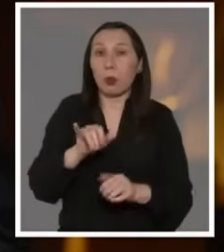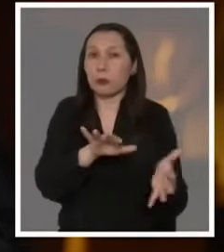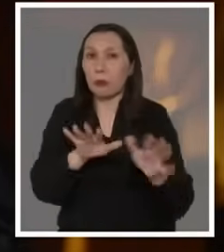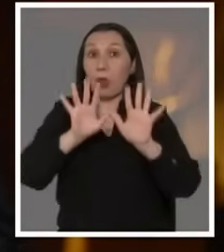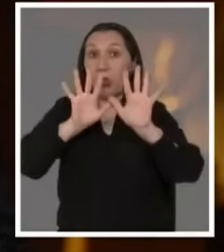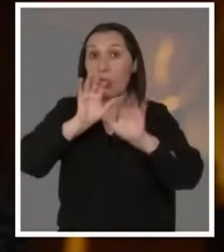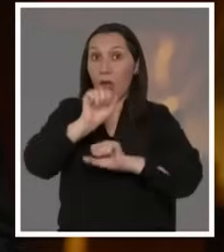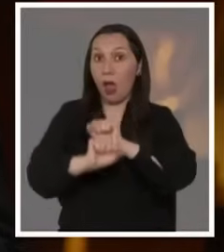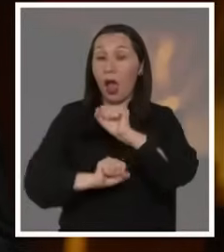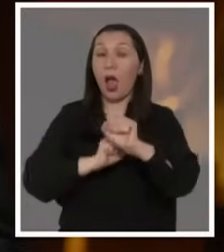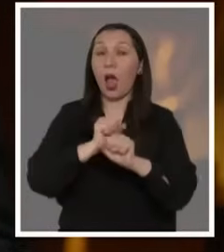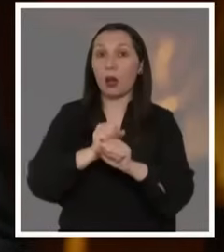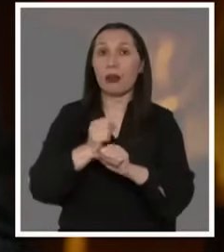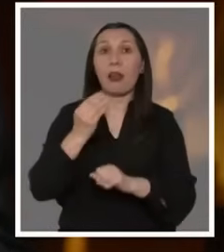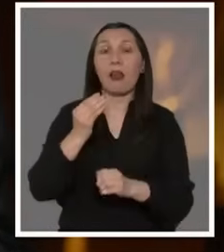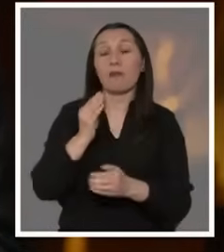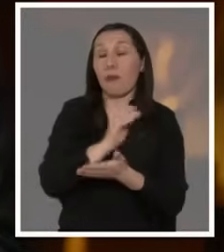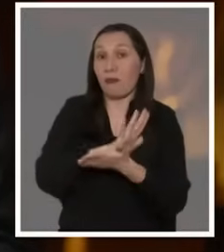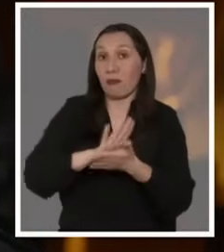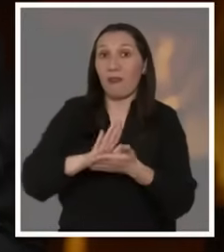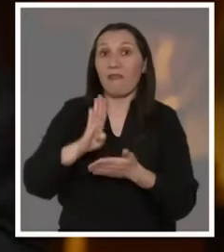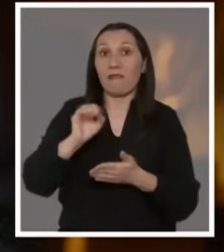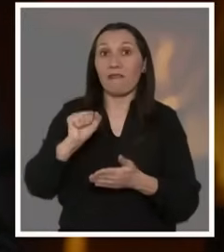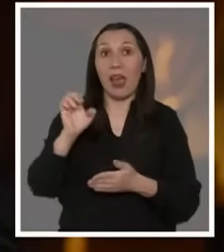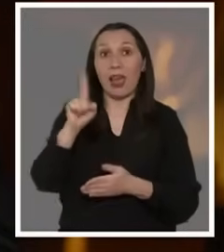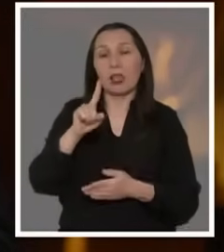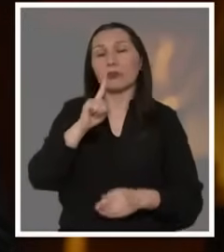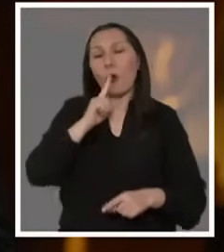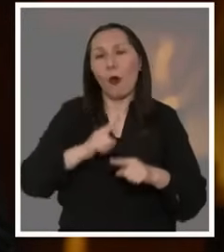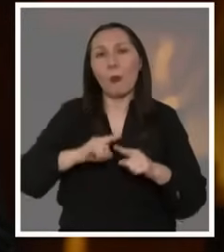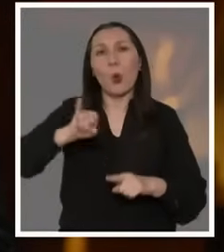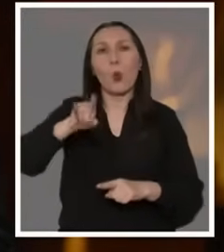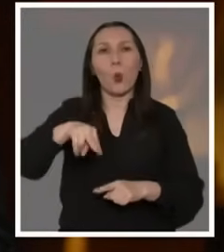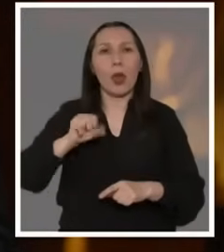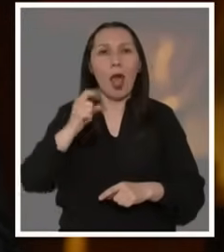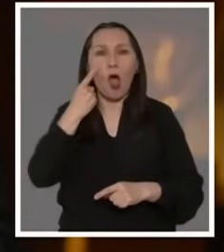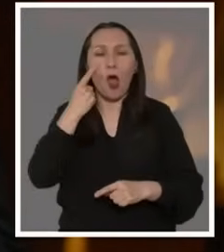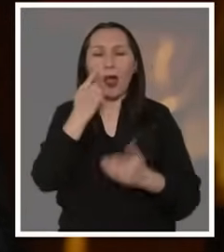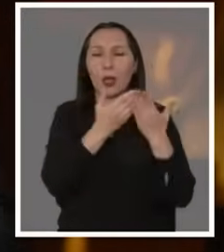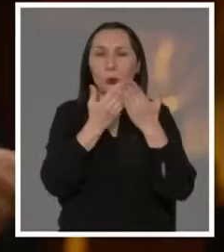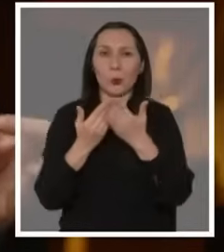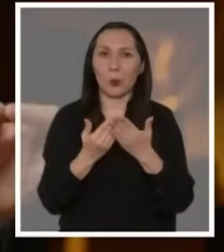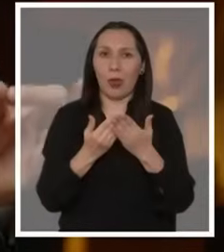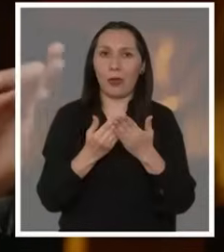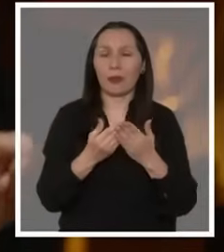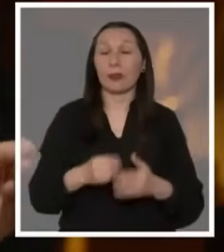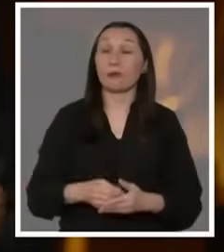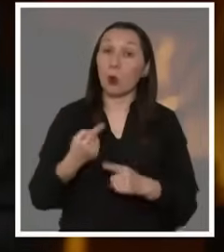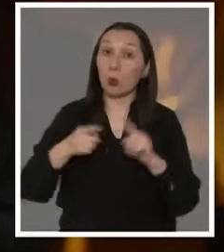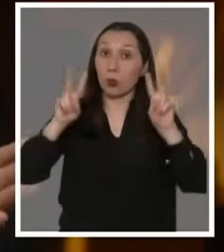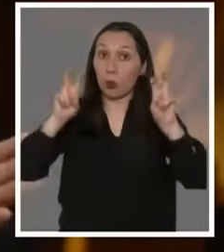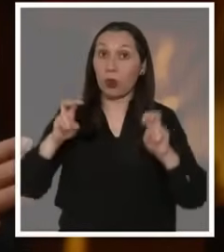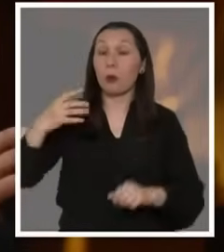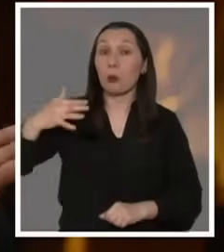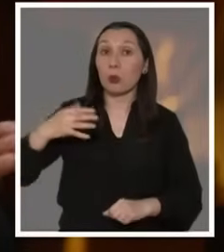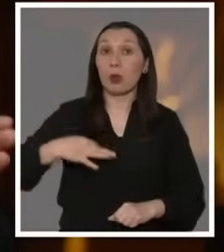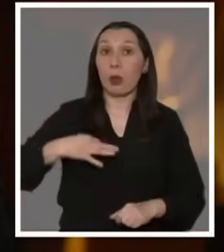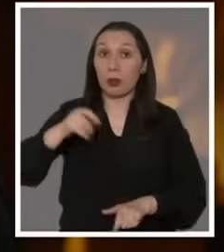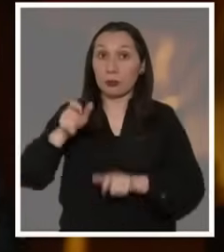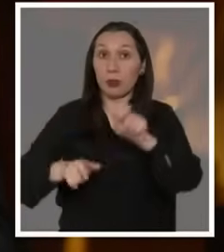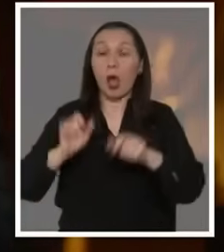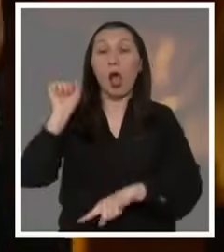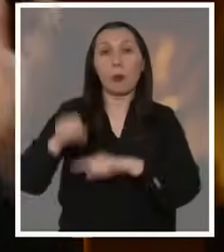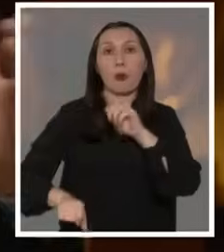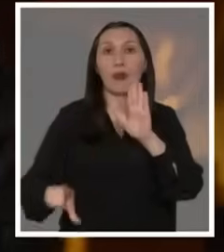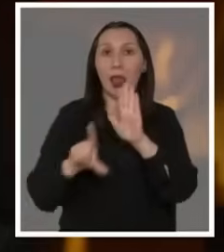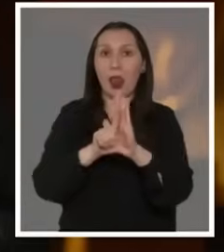cerca de 10 años, la beca BAES o la JUNA, como la conocen los estudiantes. En otros aspectos importantes para la ciudadanía,